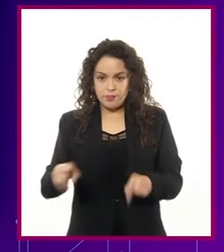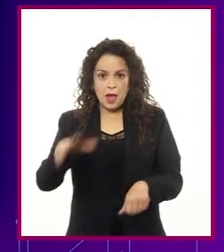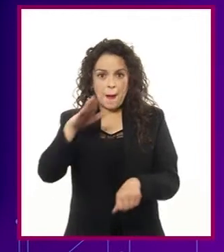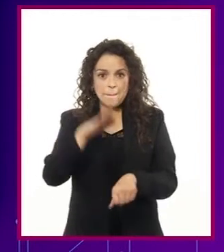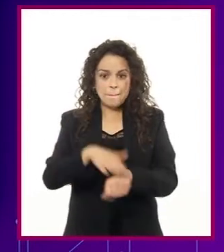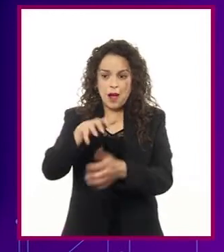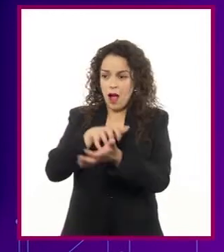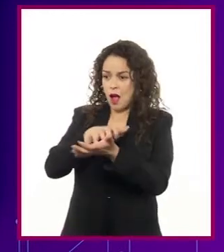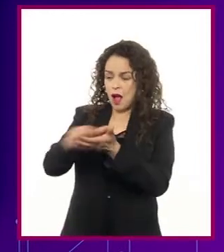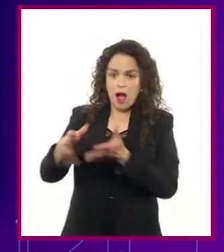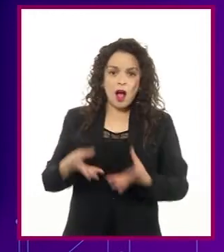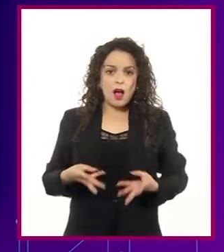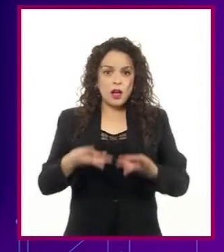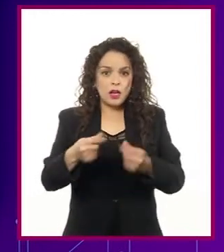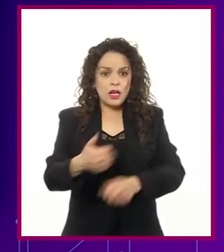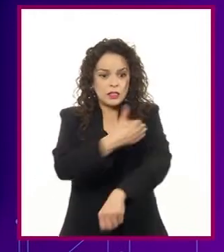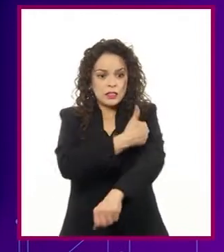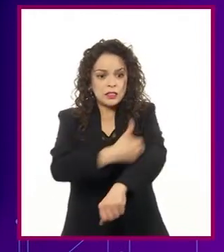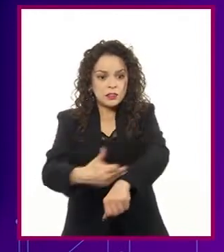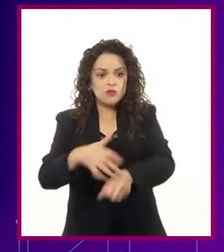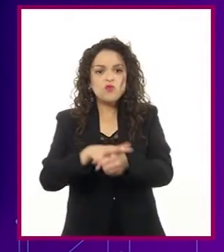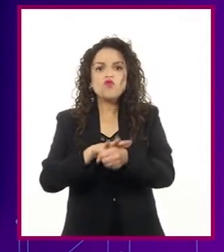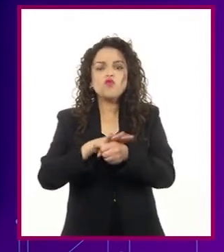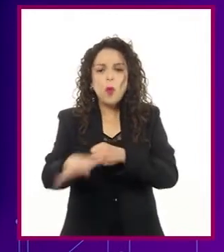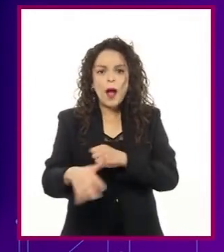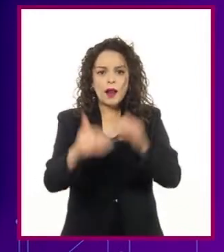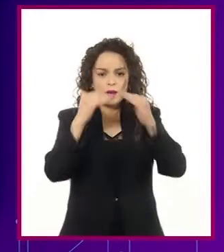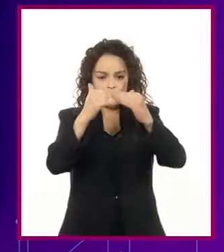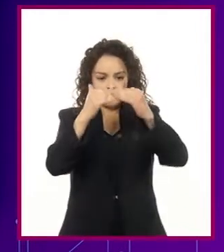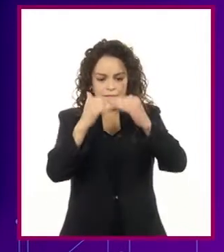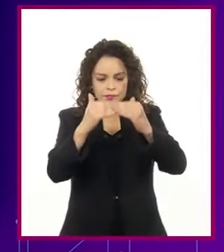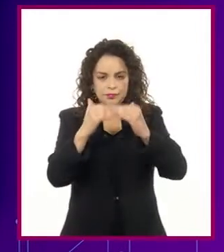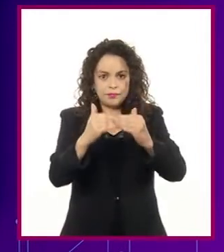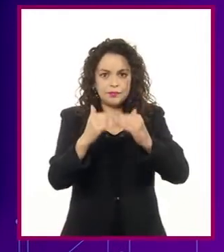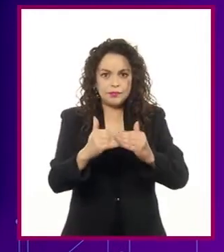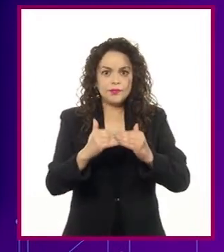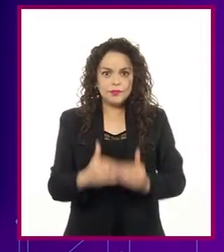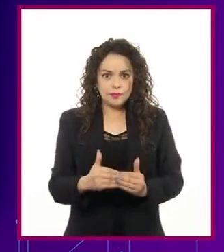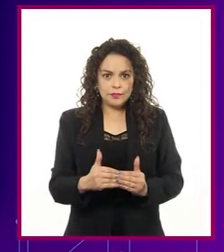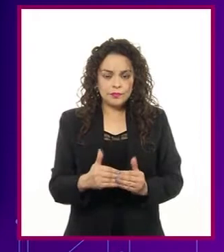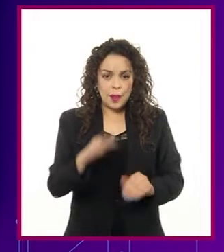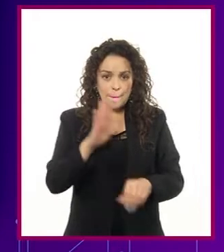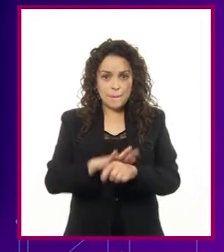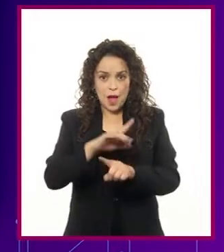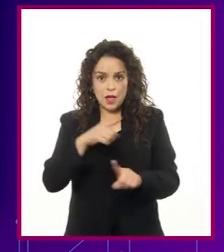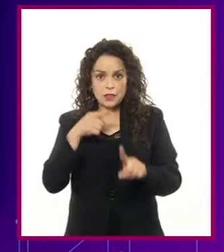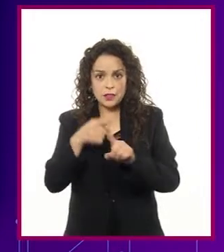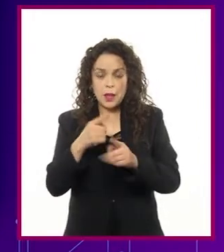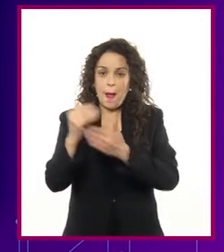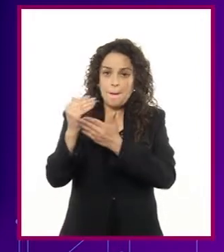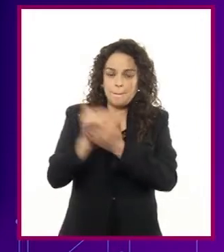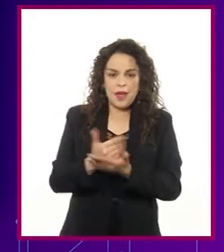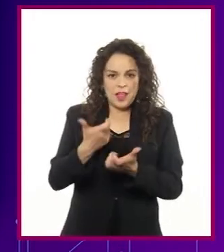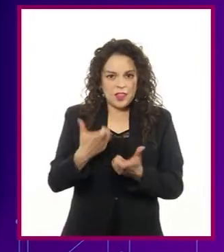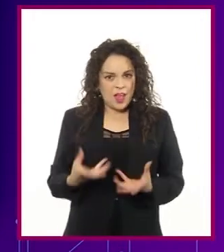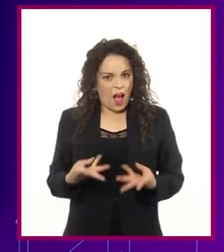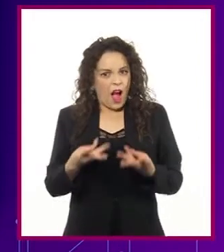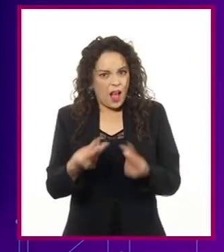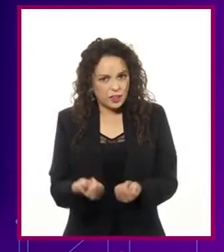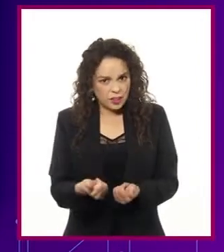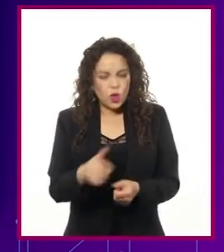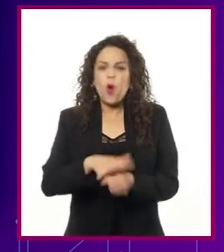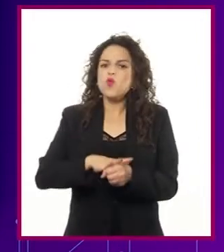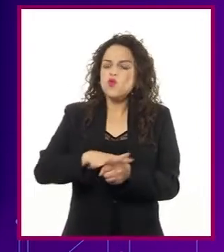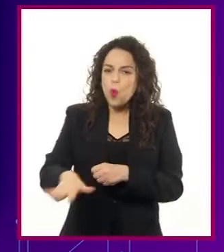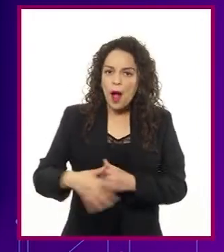gasto familiar? ¿En cuál rubro el gasto familiar representa una menor carga monetaria? ¿Cuál